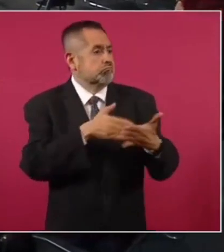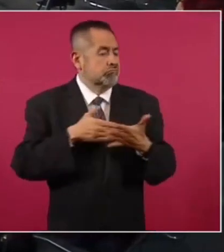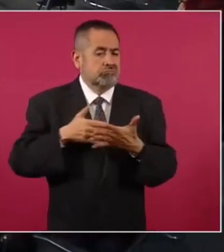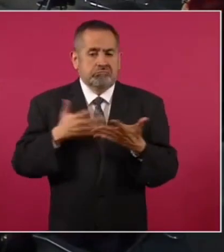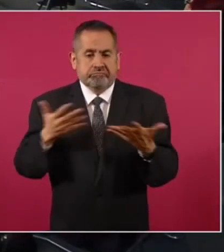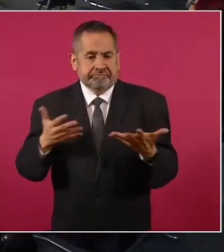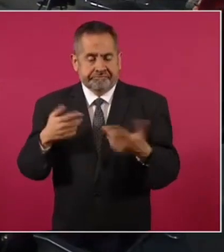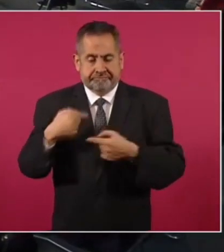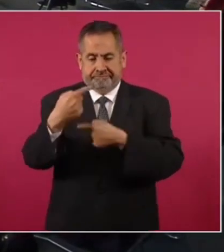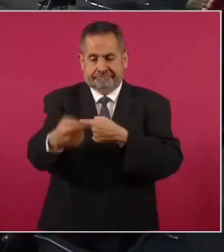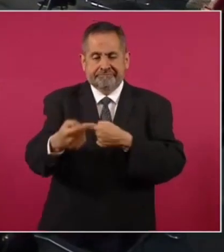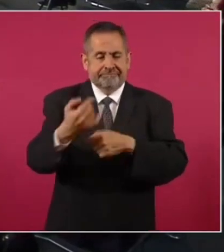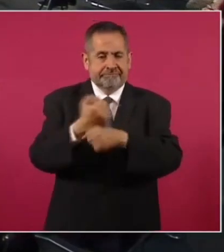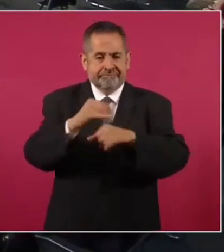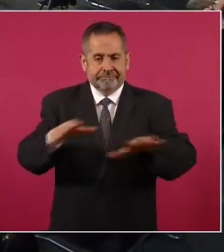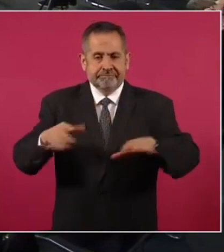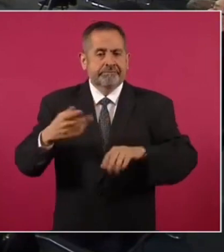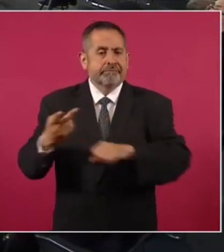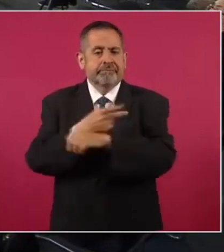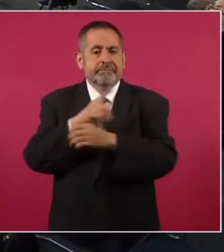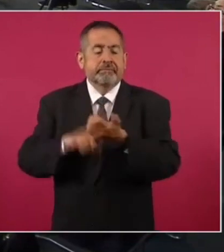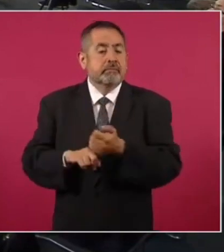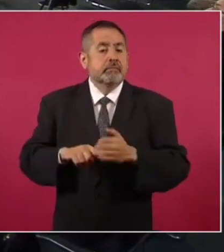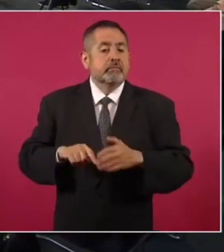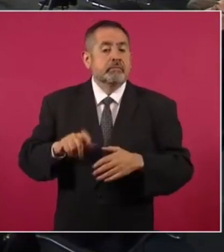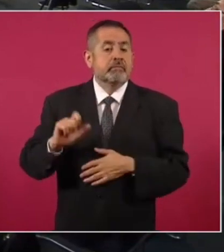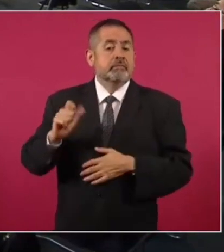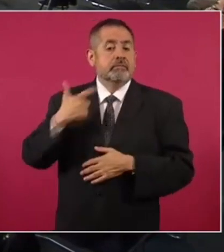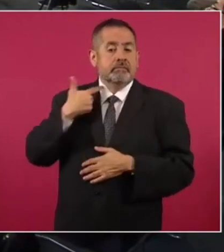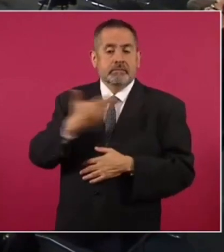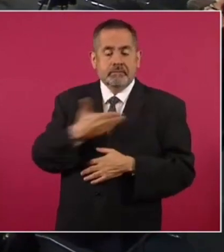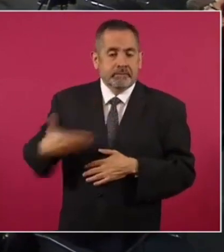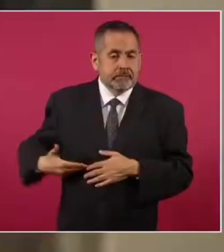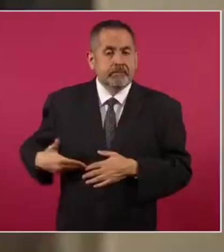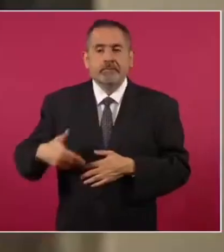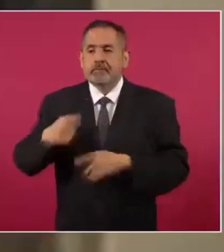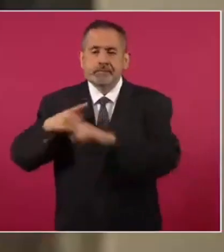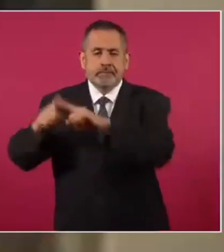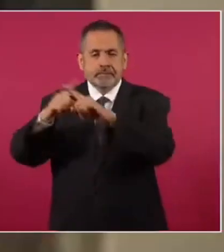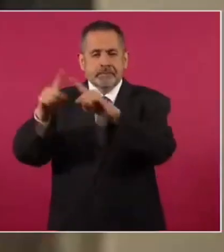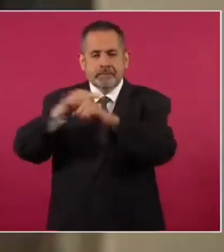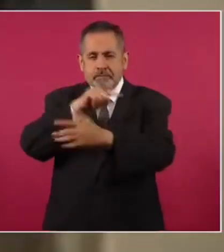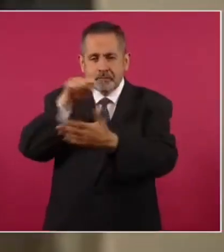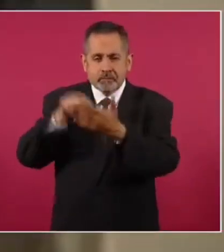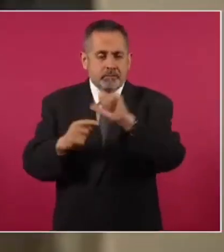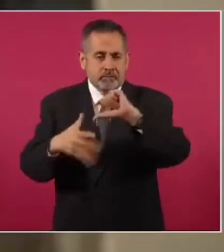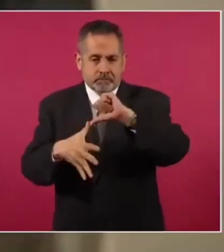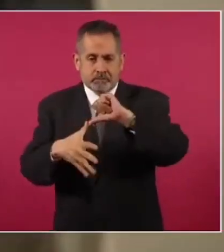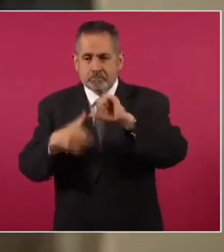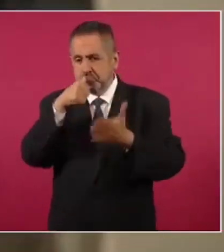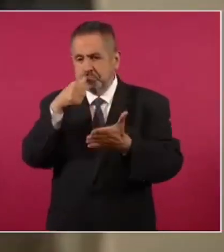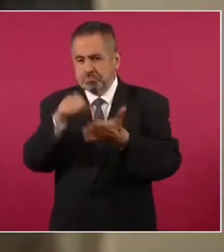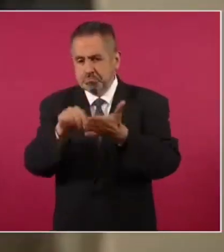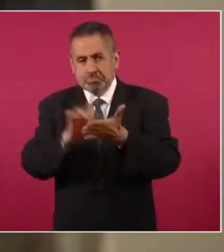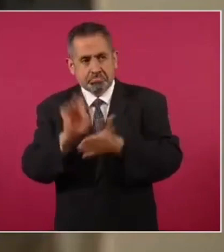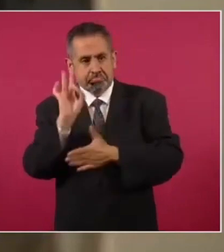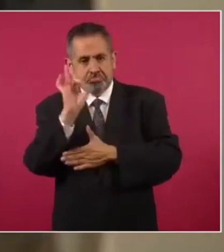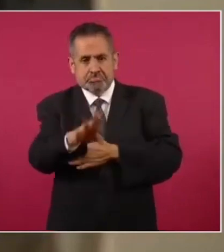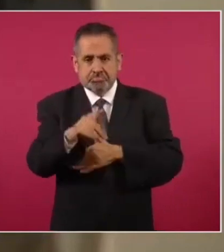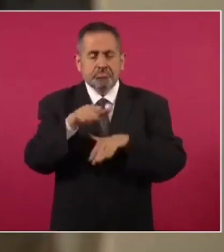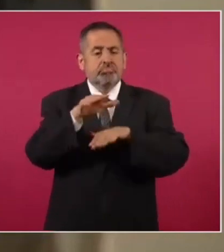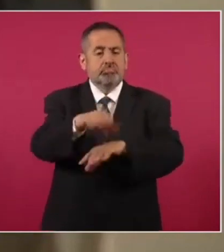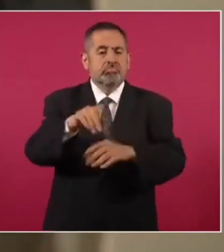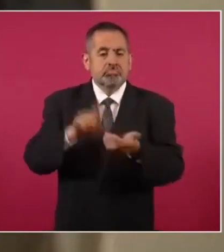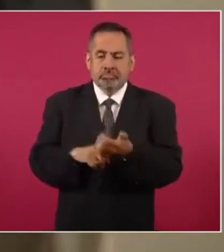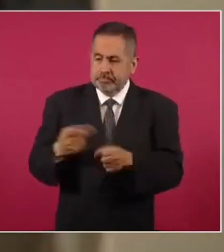esta carta que mandaron 18 exmandatarios y exjefes de Estado de Latinoamérica y el Caribe sobre